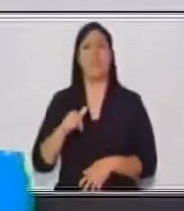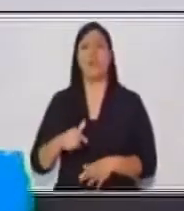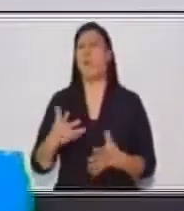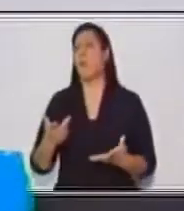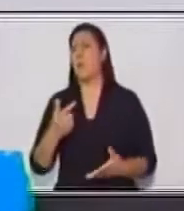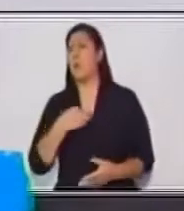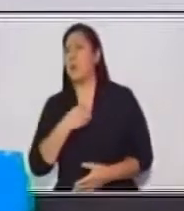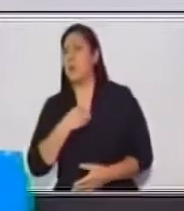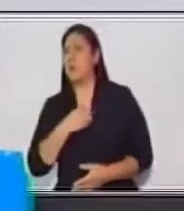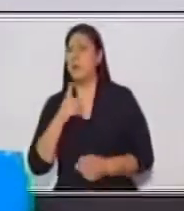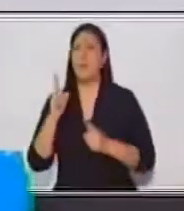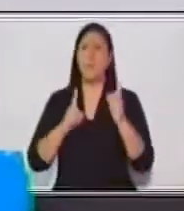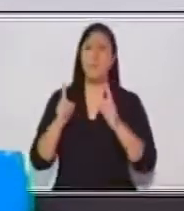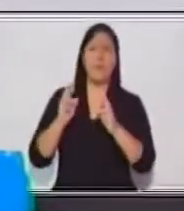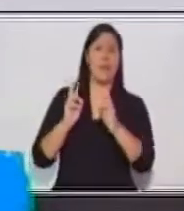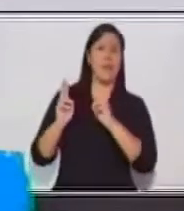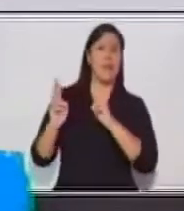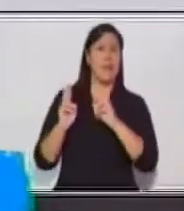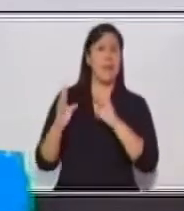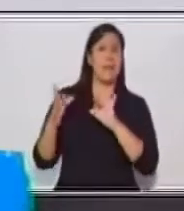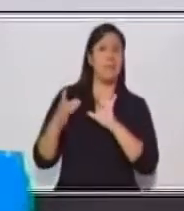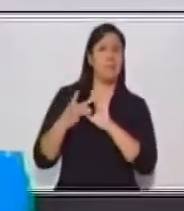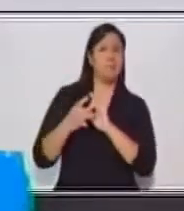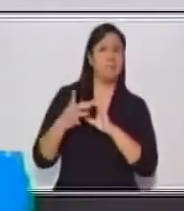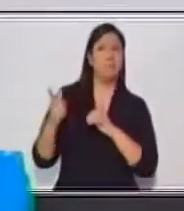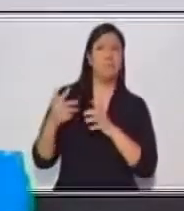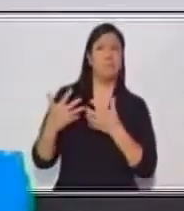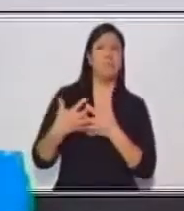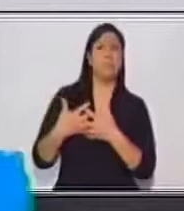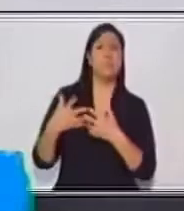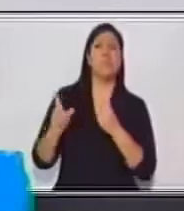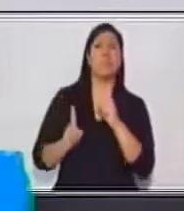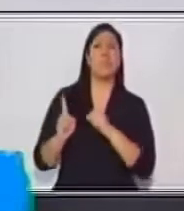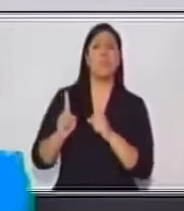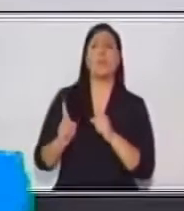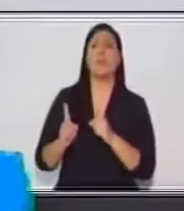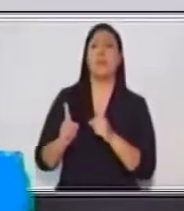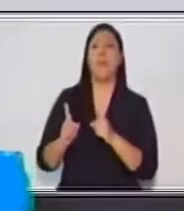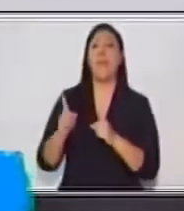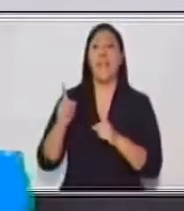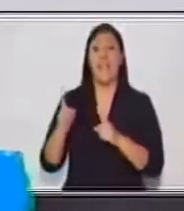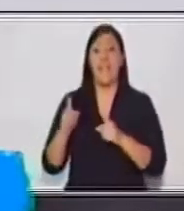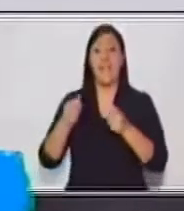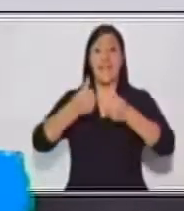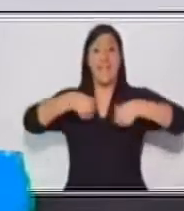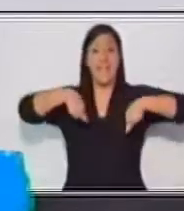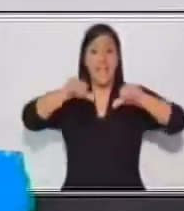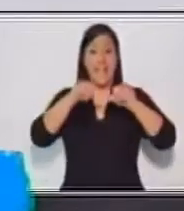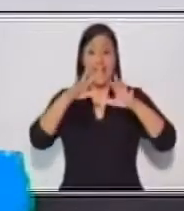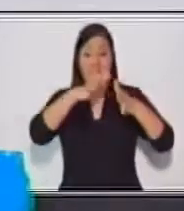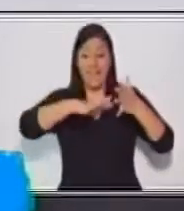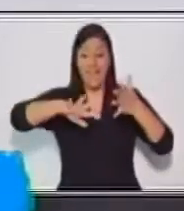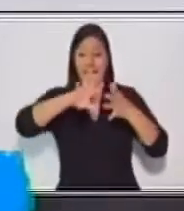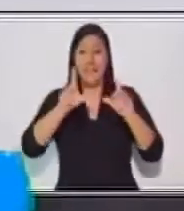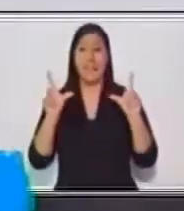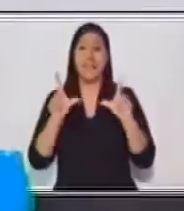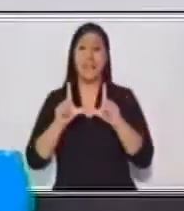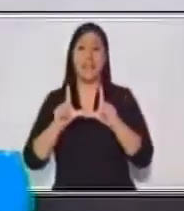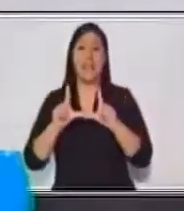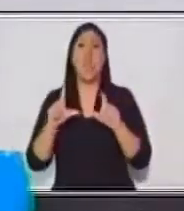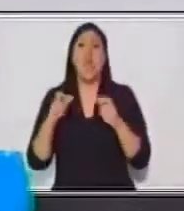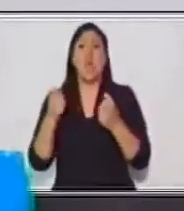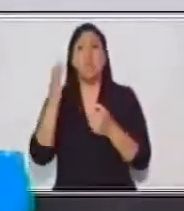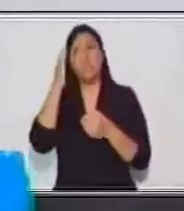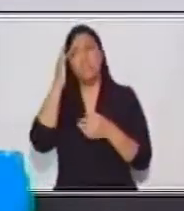la relación que hay entre ellos. Bueno, el área de los cuadriláteros, ¿cómo se calcula?